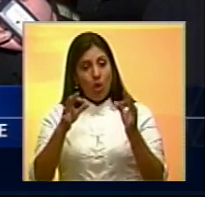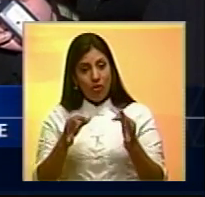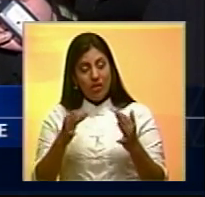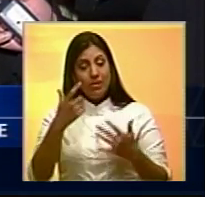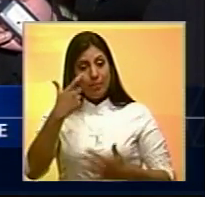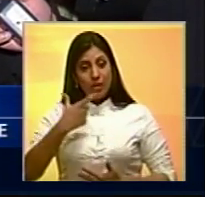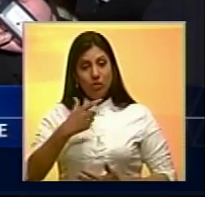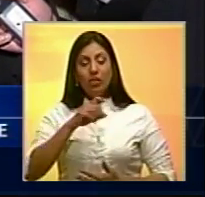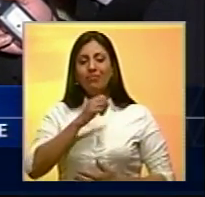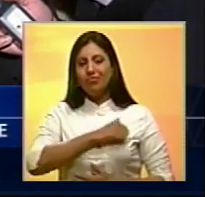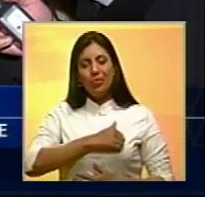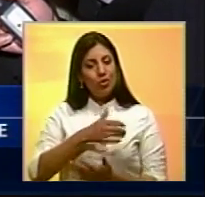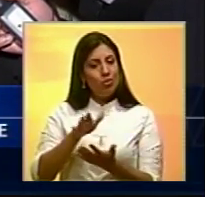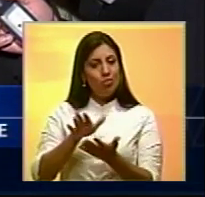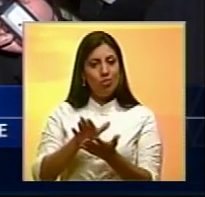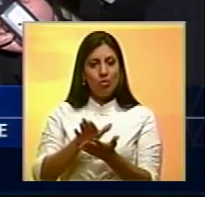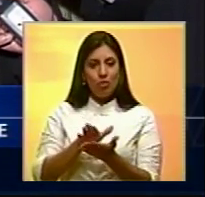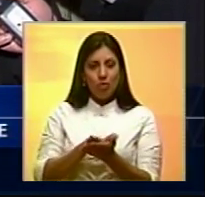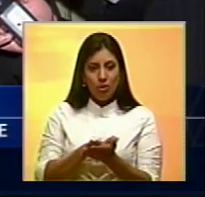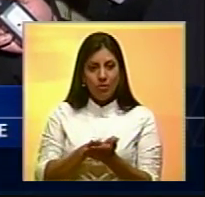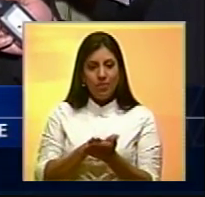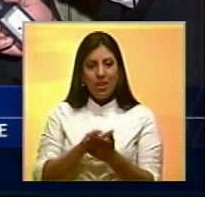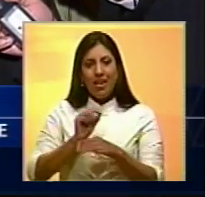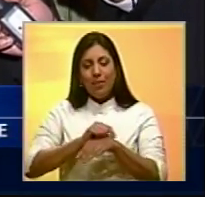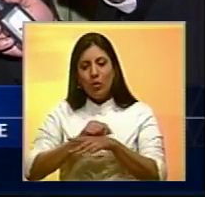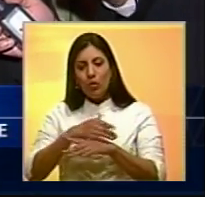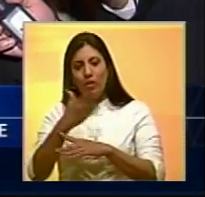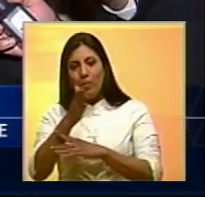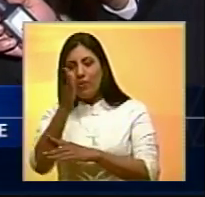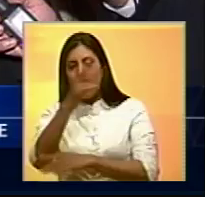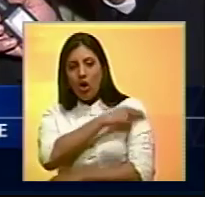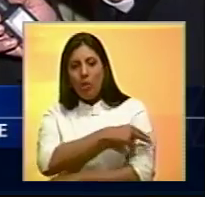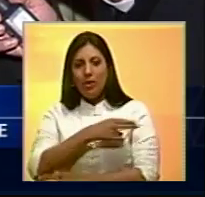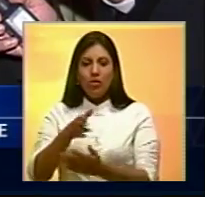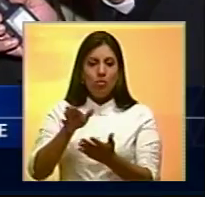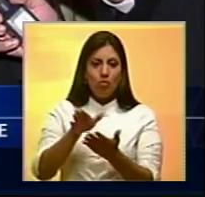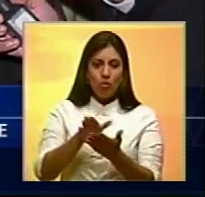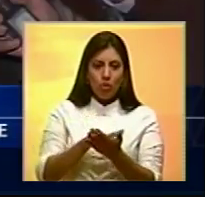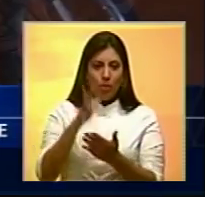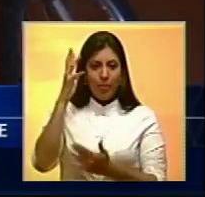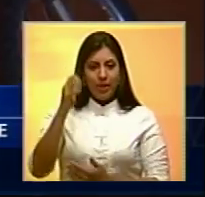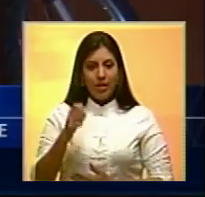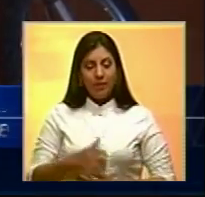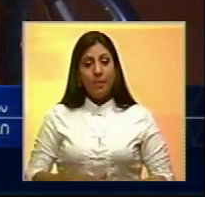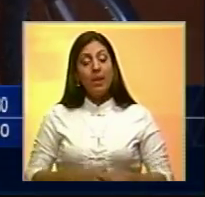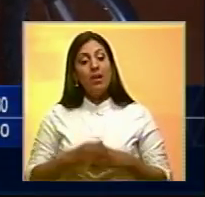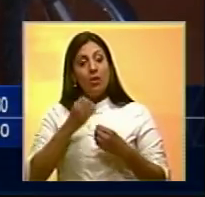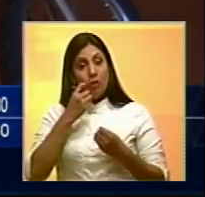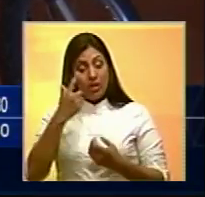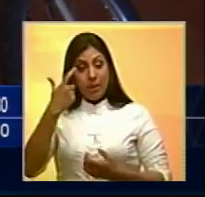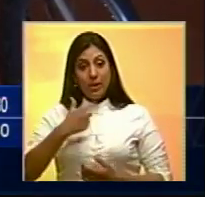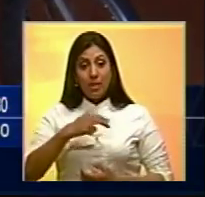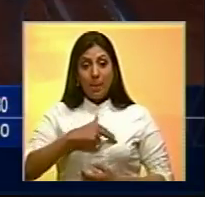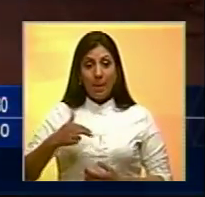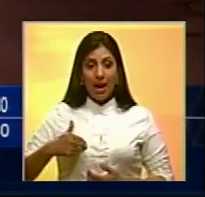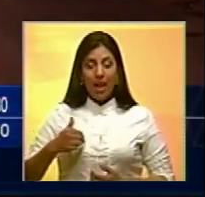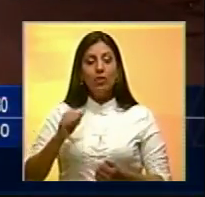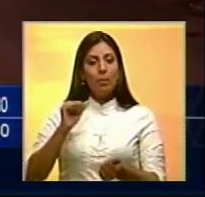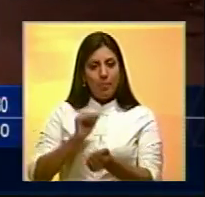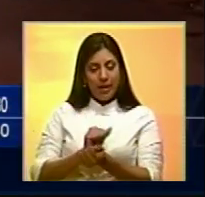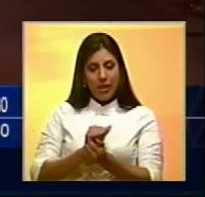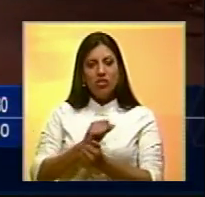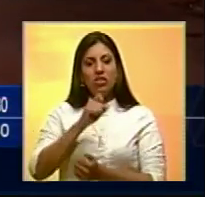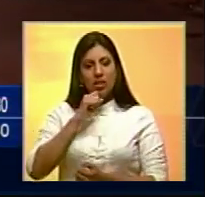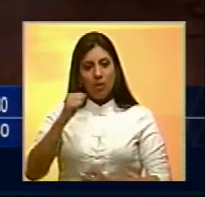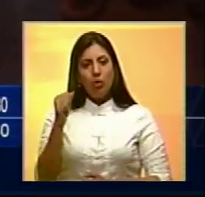agregado, quien lamentablemente falleció momentos después de ingresar al hospital Ana Pérez de León de Petare. Se conoció que el delincuente fue aprehendido por